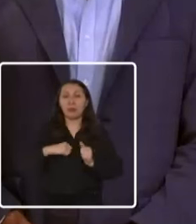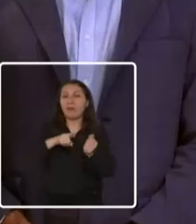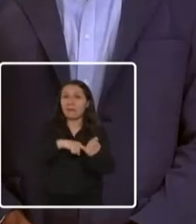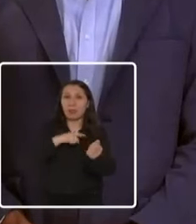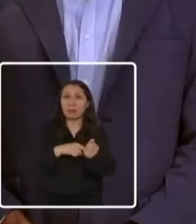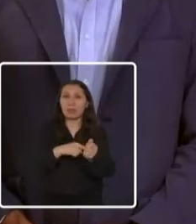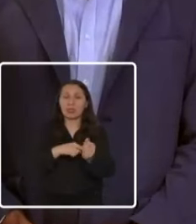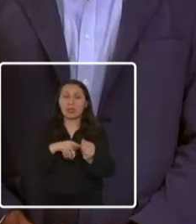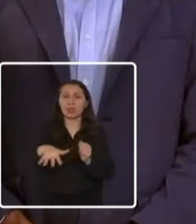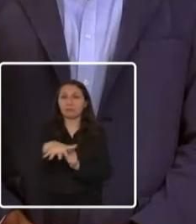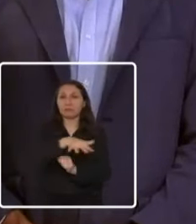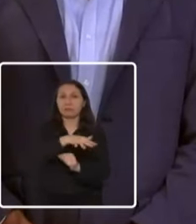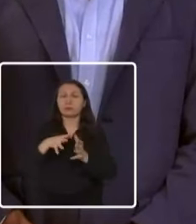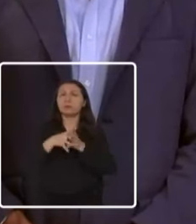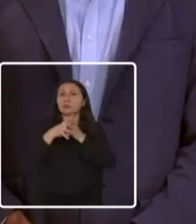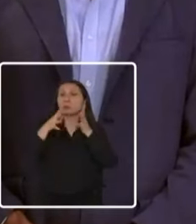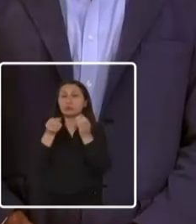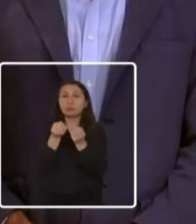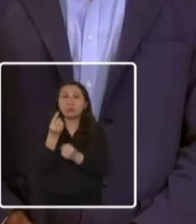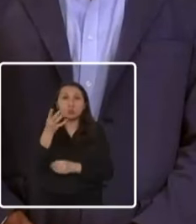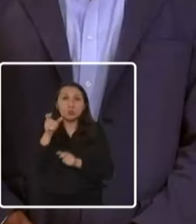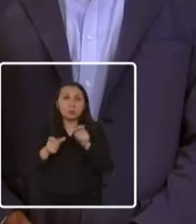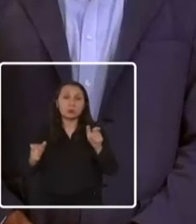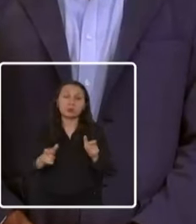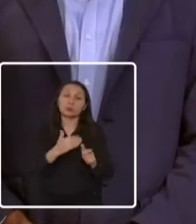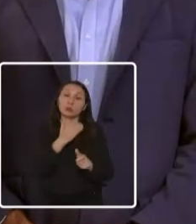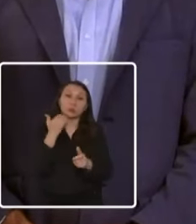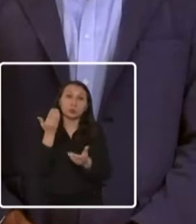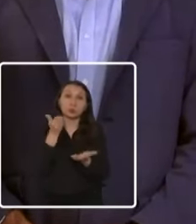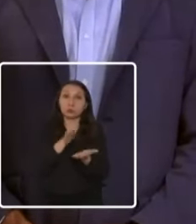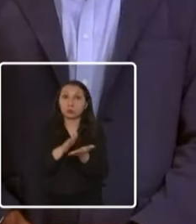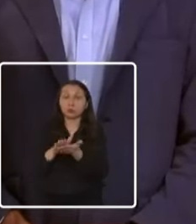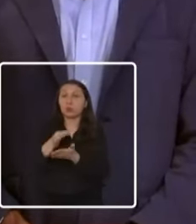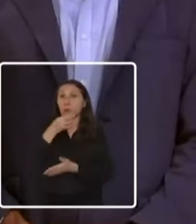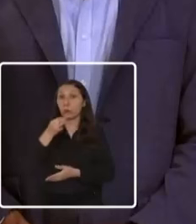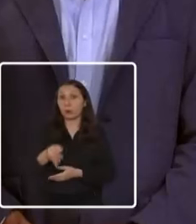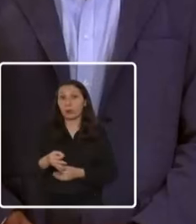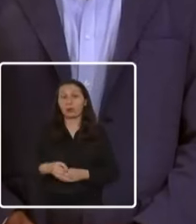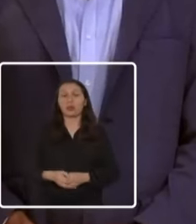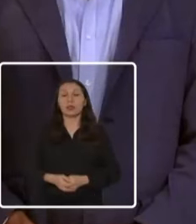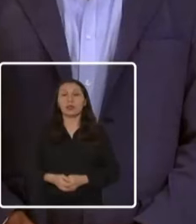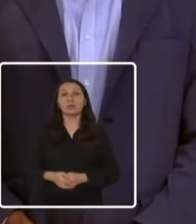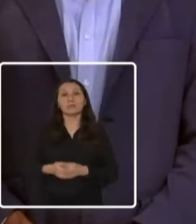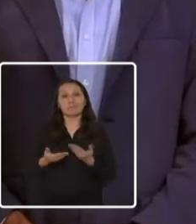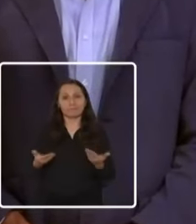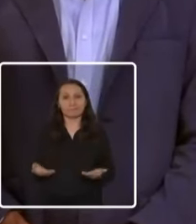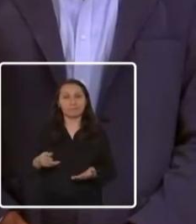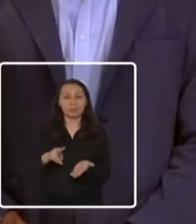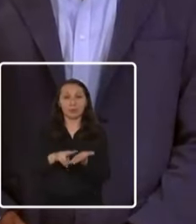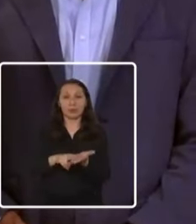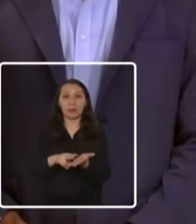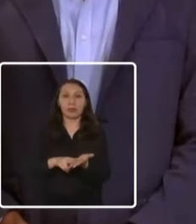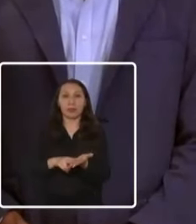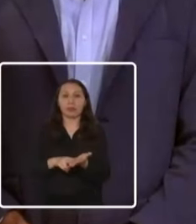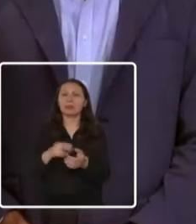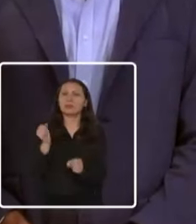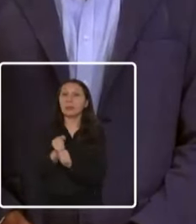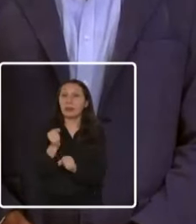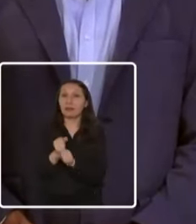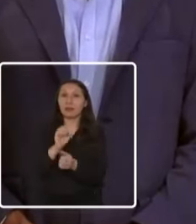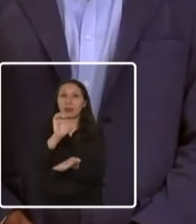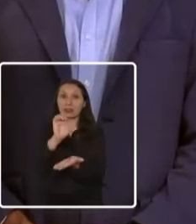familias directamente. Tenemos una gran cantidad de víctimas, como ya se los había mencionado anteriormente. Y por cierto, la